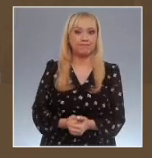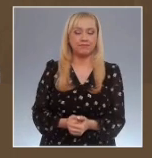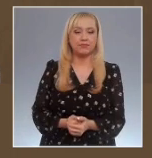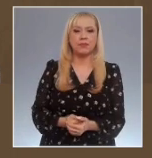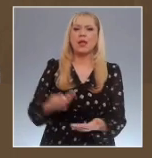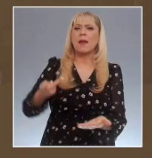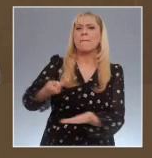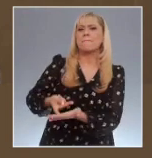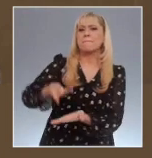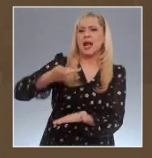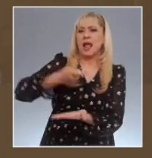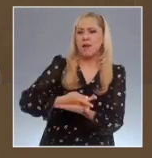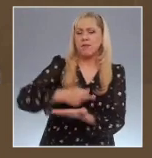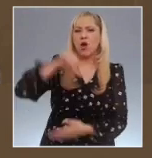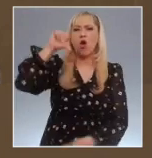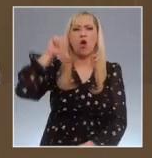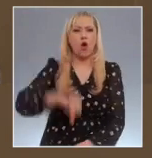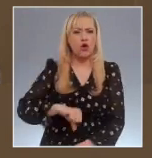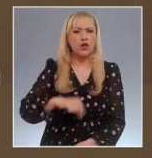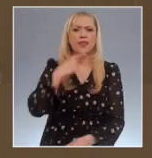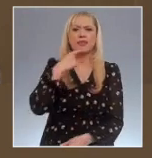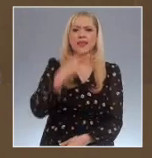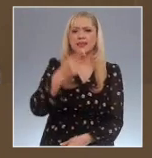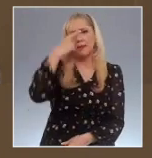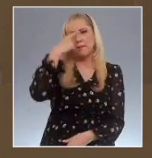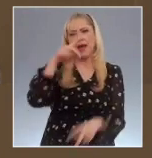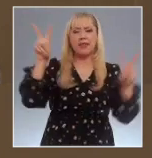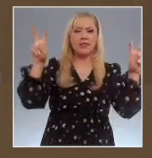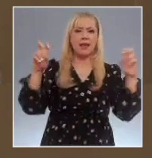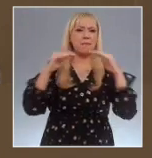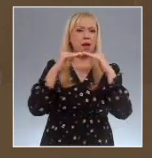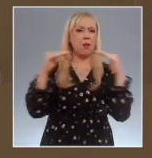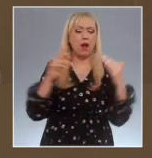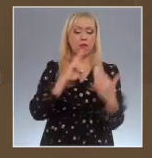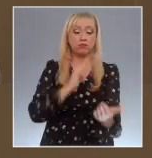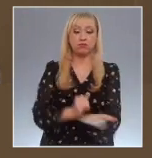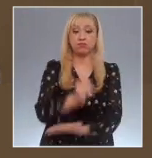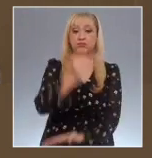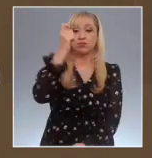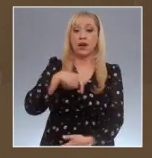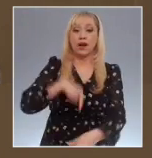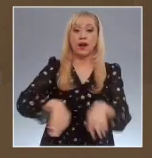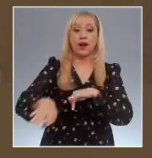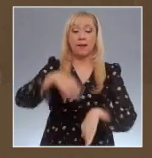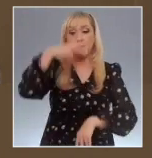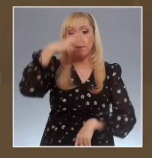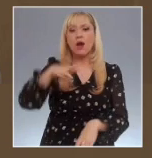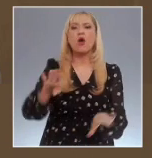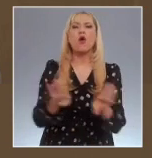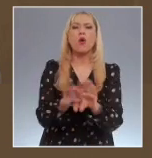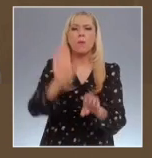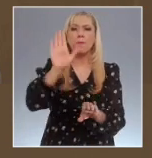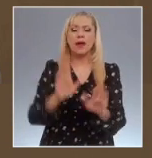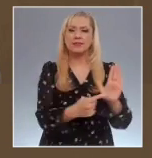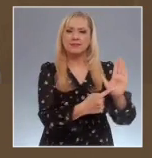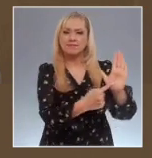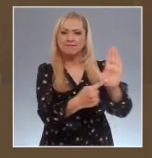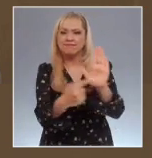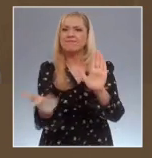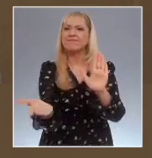se distinguen nuestras sentencias sea una invitación y un llamado a continuar con esta